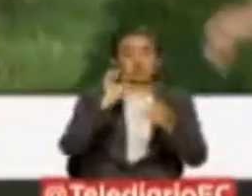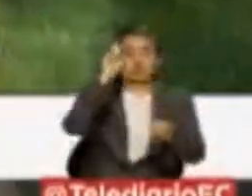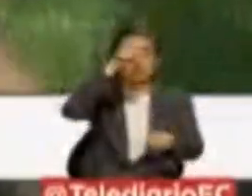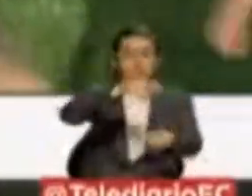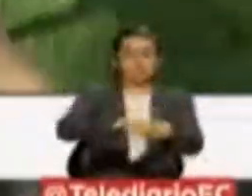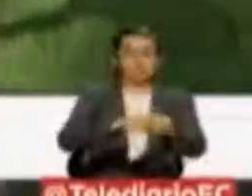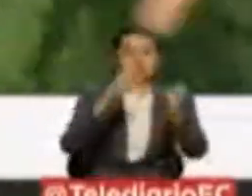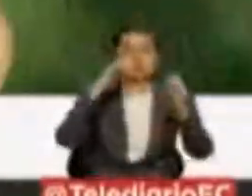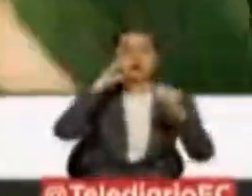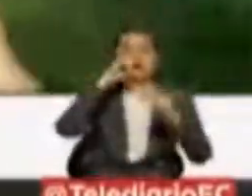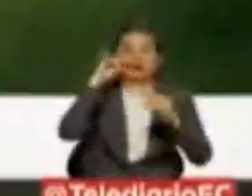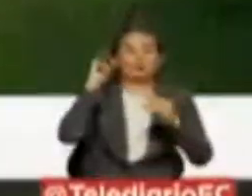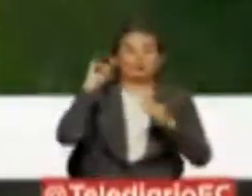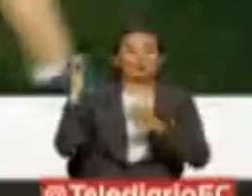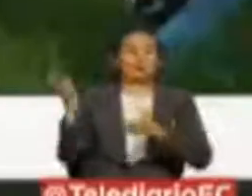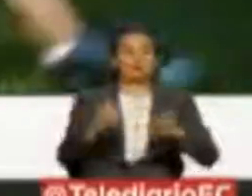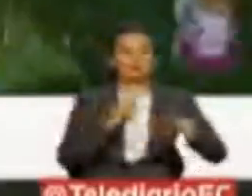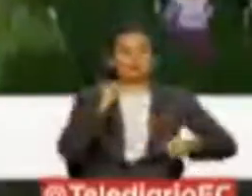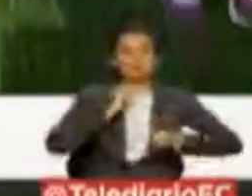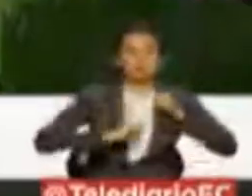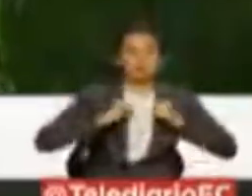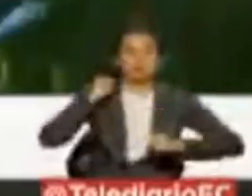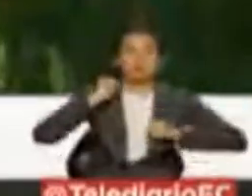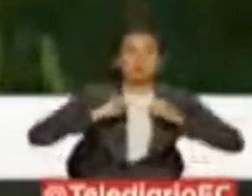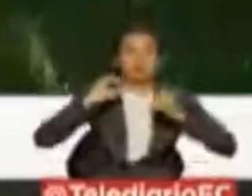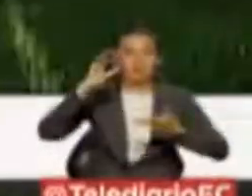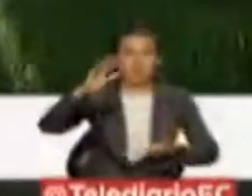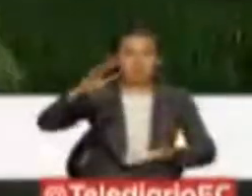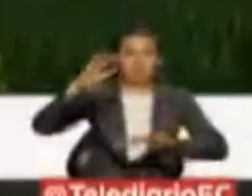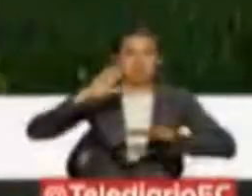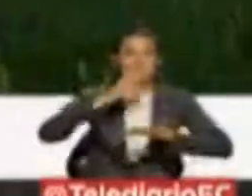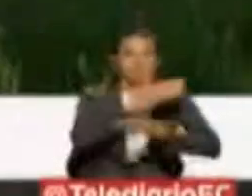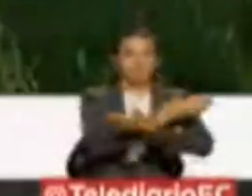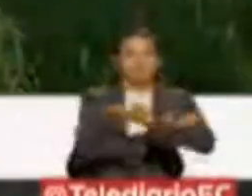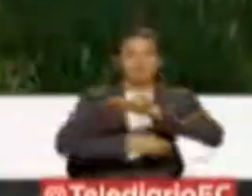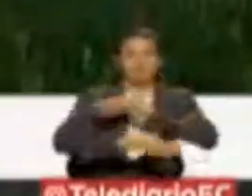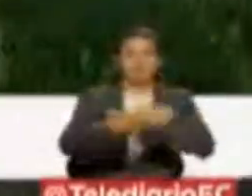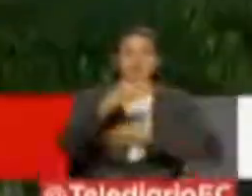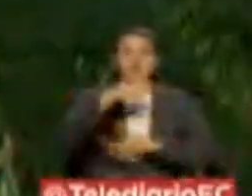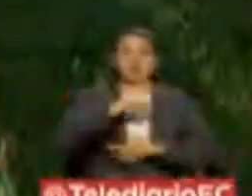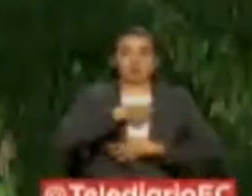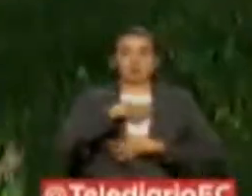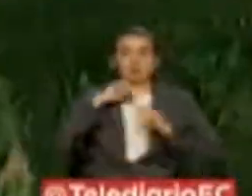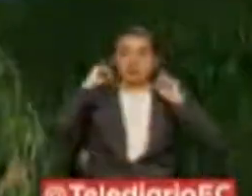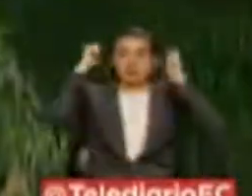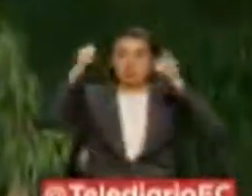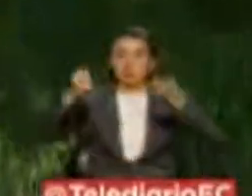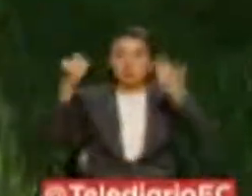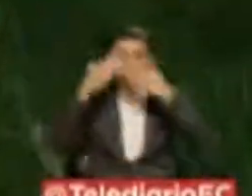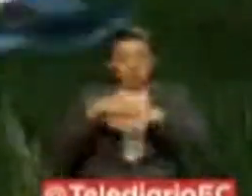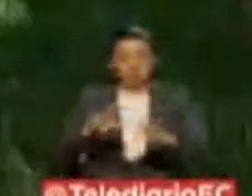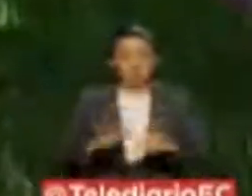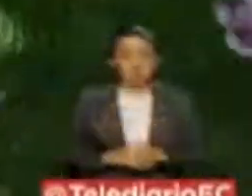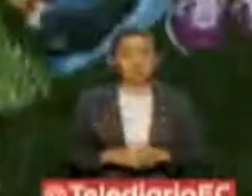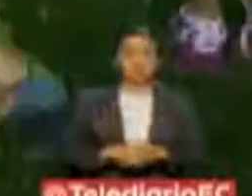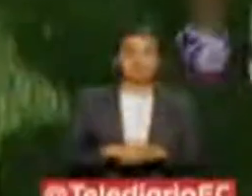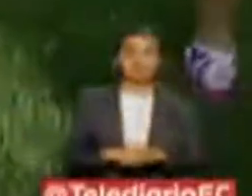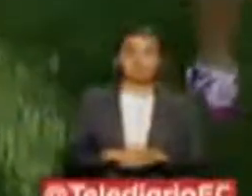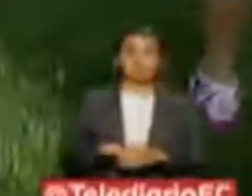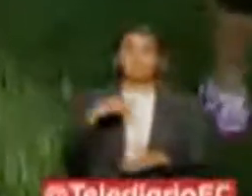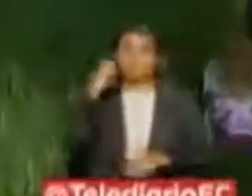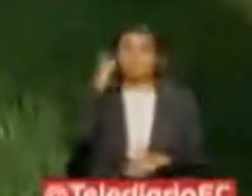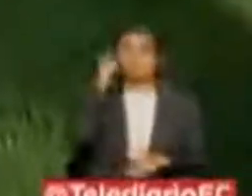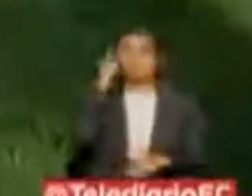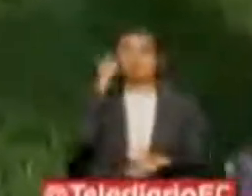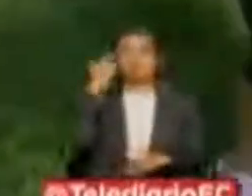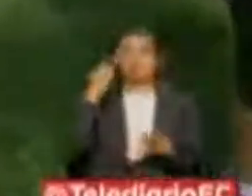niños van a correr con chip, reciben su camiseta, su medalla de participación y el kit deportivo. Tengo entendido